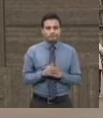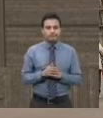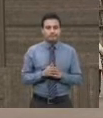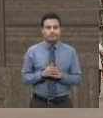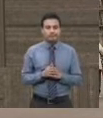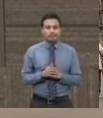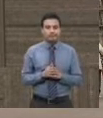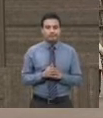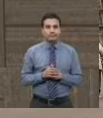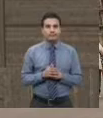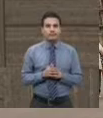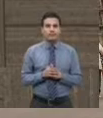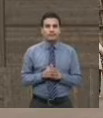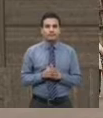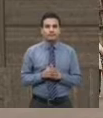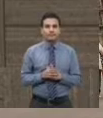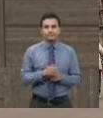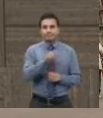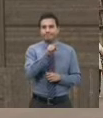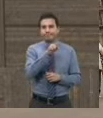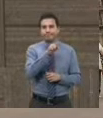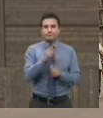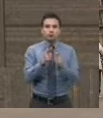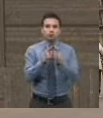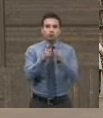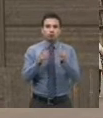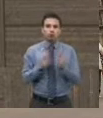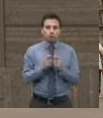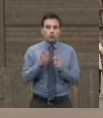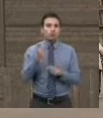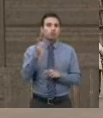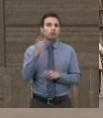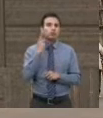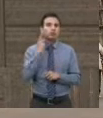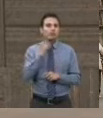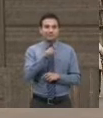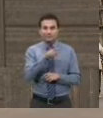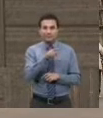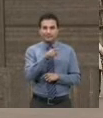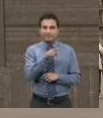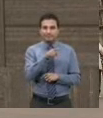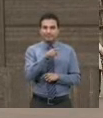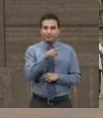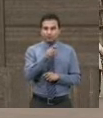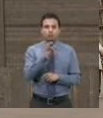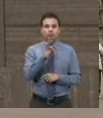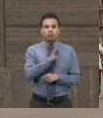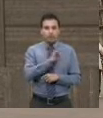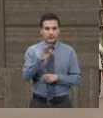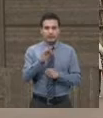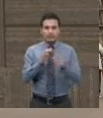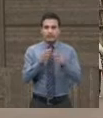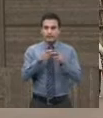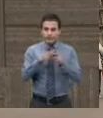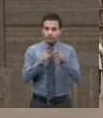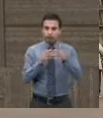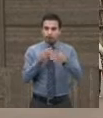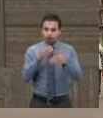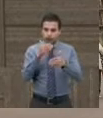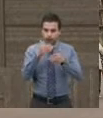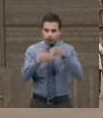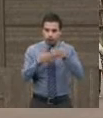pudieran revelar un comportamiento que pueda actualizar la instauración de procedimientos por el